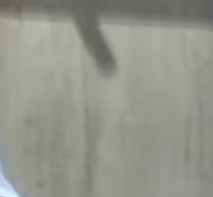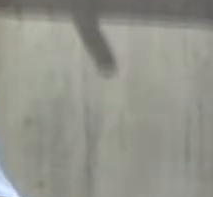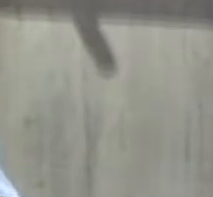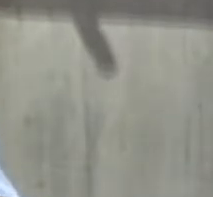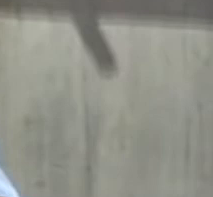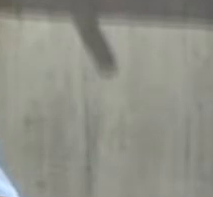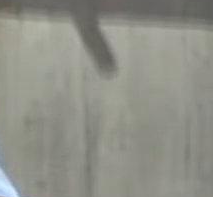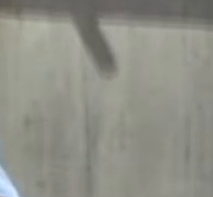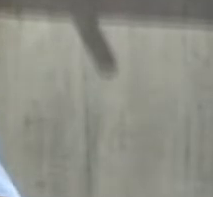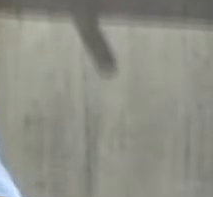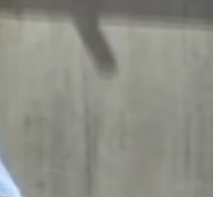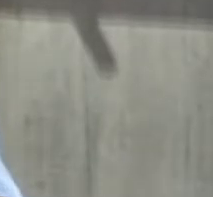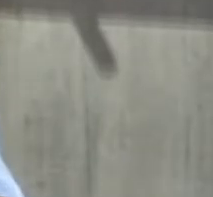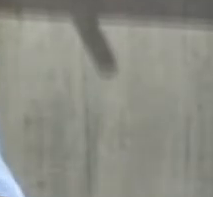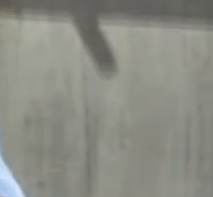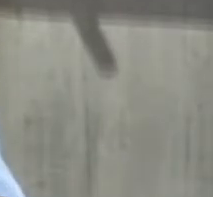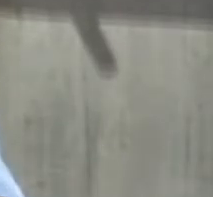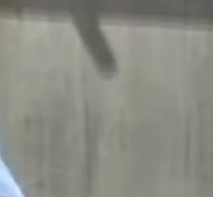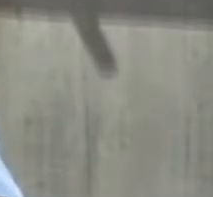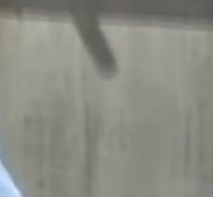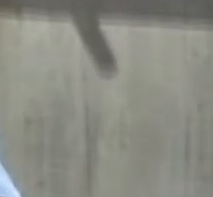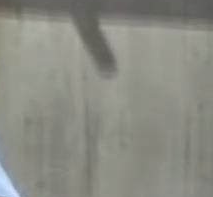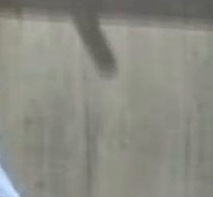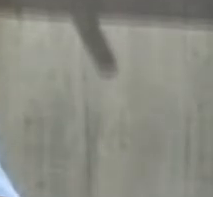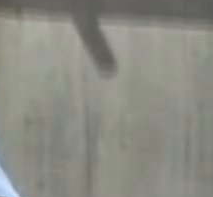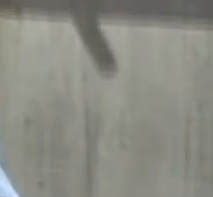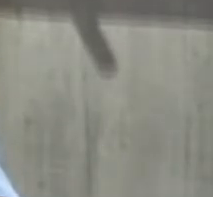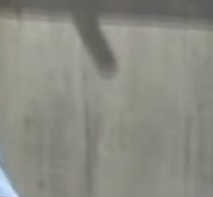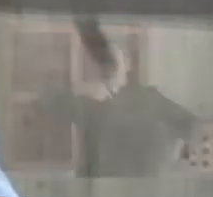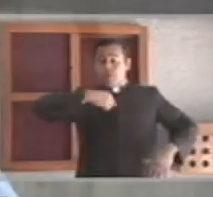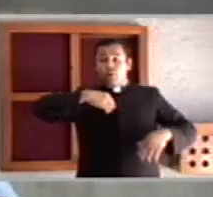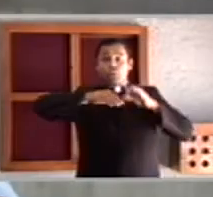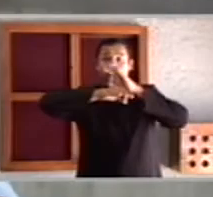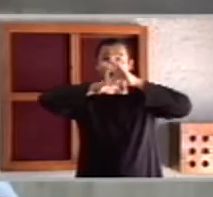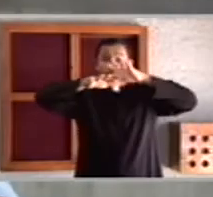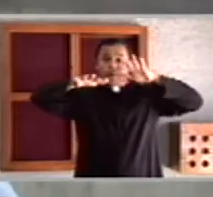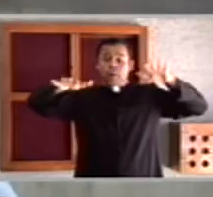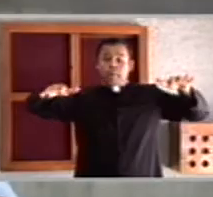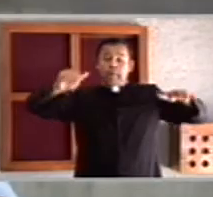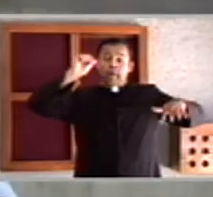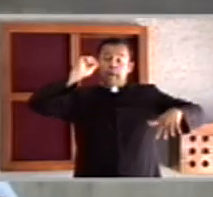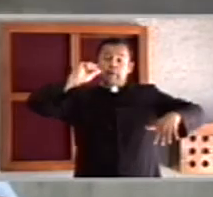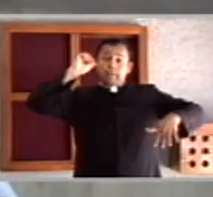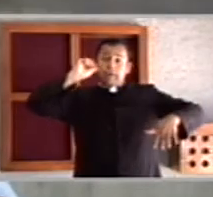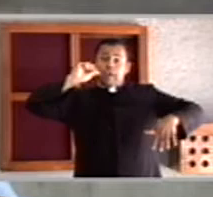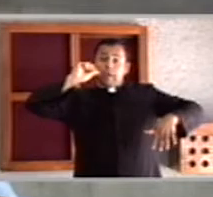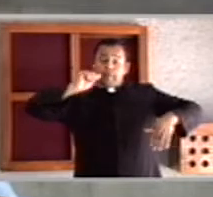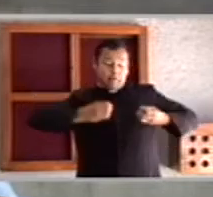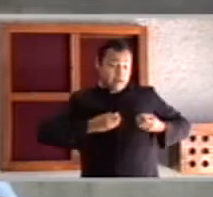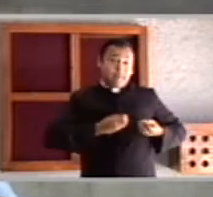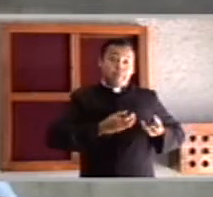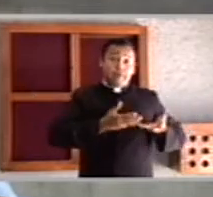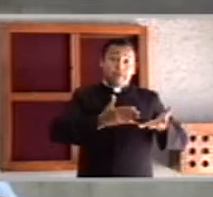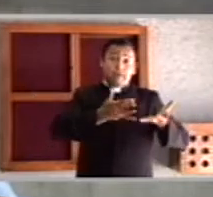Señor. Proclamaré sin cesar la